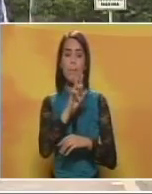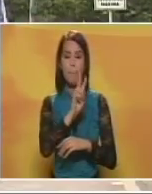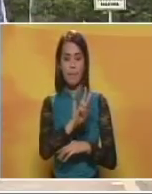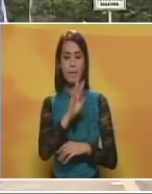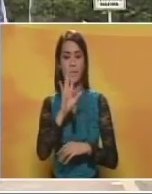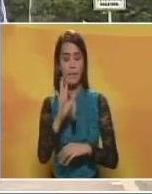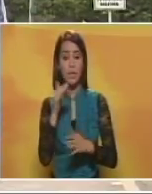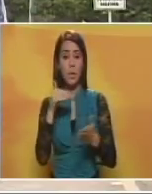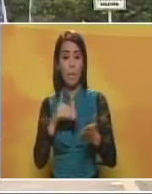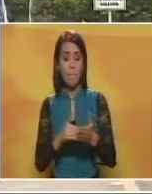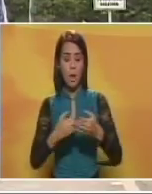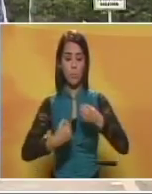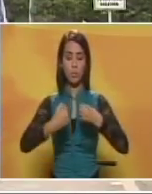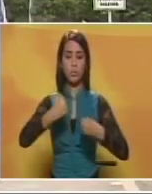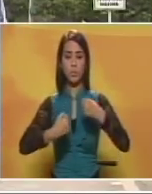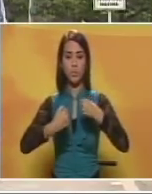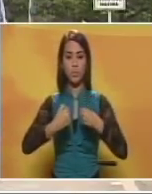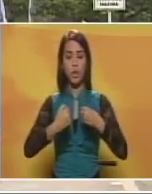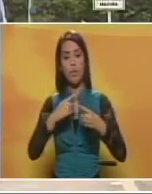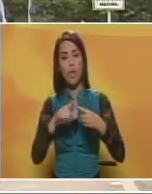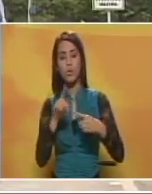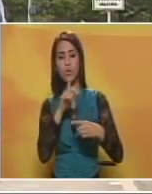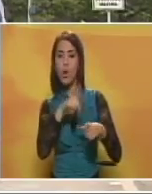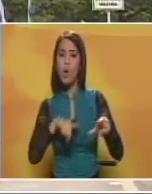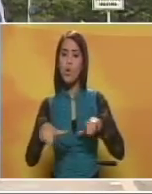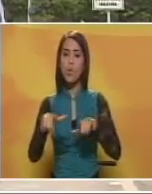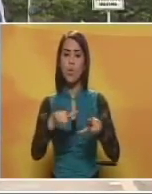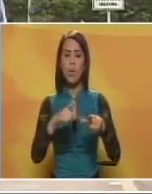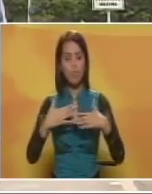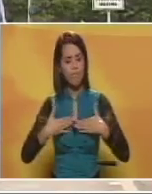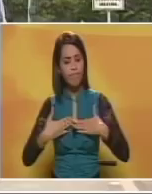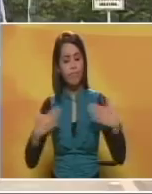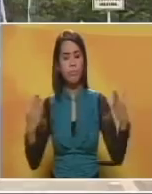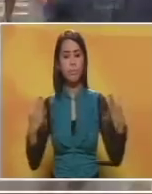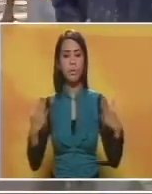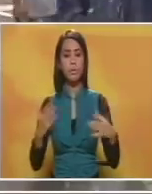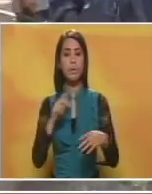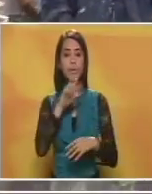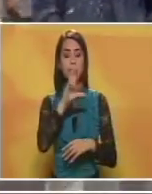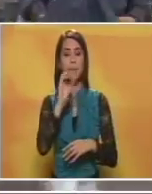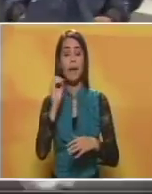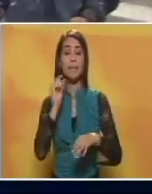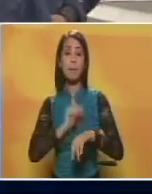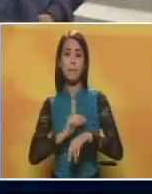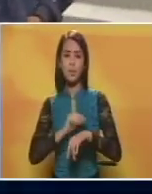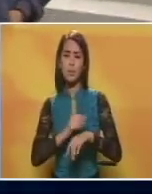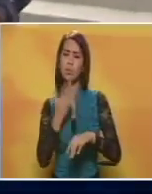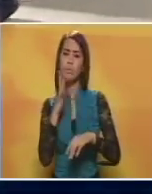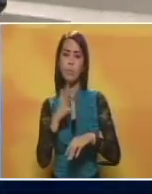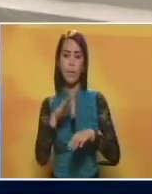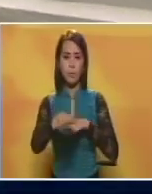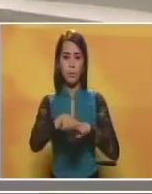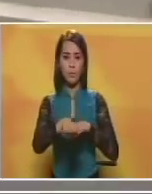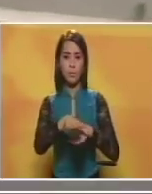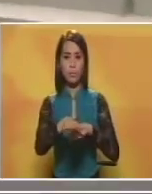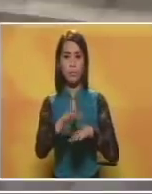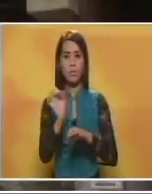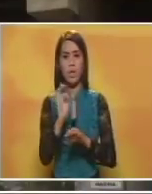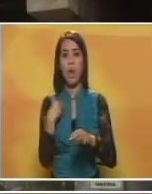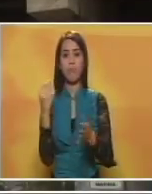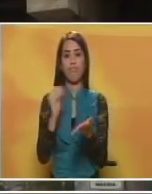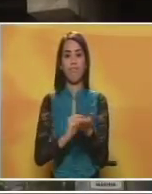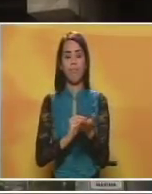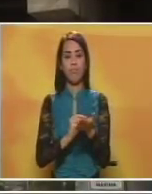25.000 vehículos provenientes del occidente del país, permitiéndoles ahorrarse hasta 30 minutos de cola sin necesidad de retornar